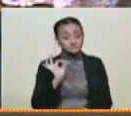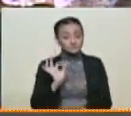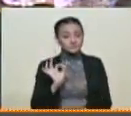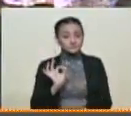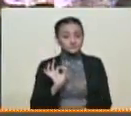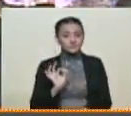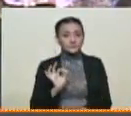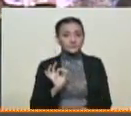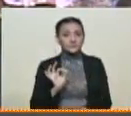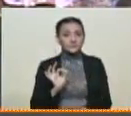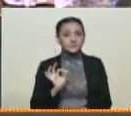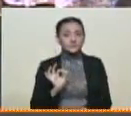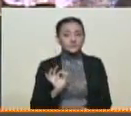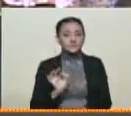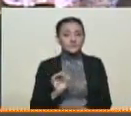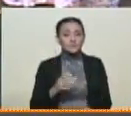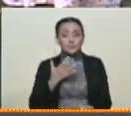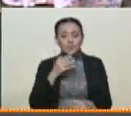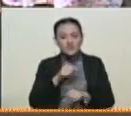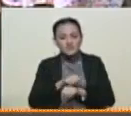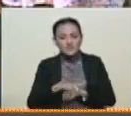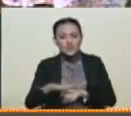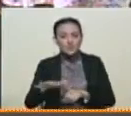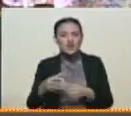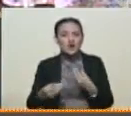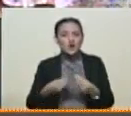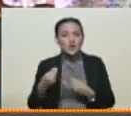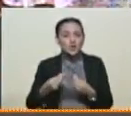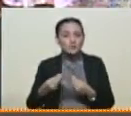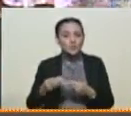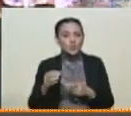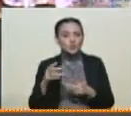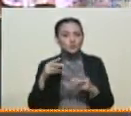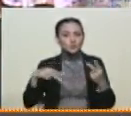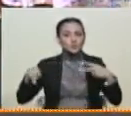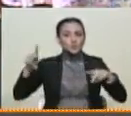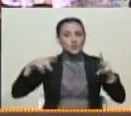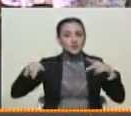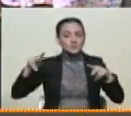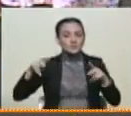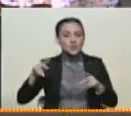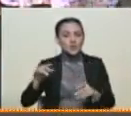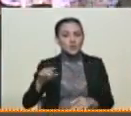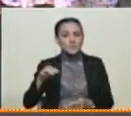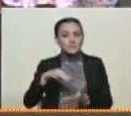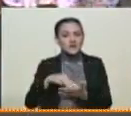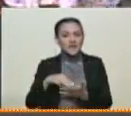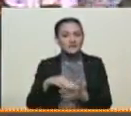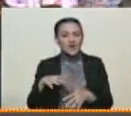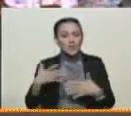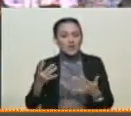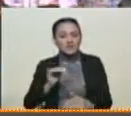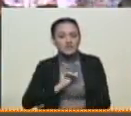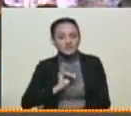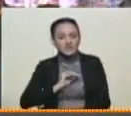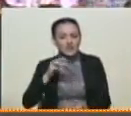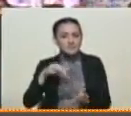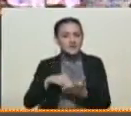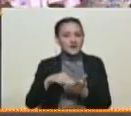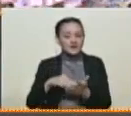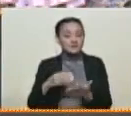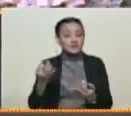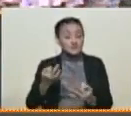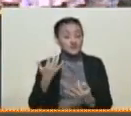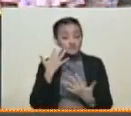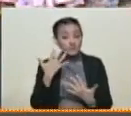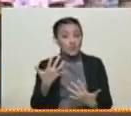revisarlo. ¿Cuánto influye, por ejemplo, en la potencialidad turística que tiene Miranda la identidad mirandina? ¿Y cuánto